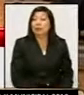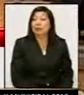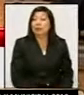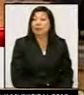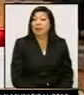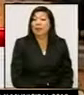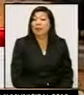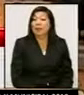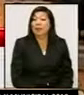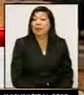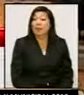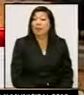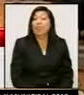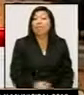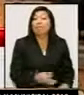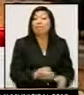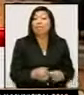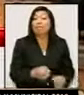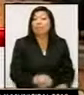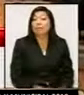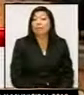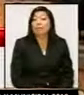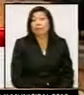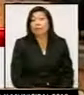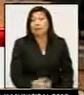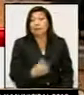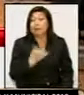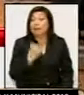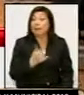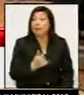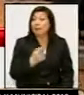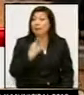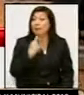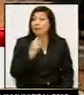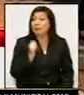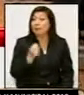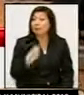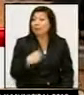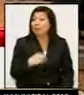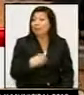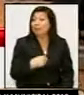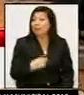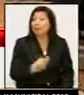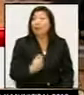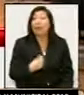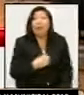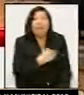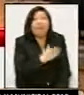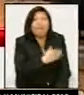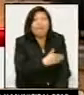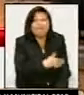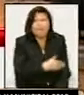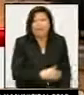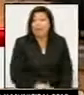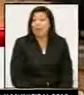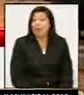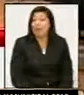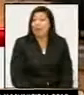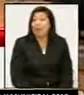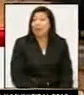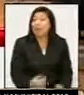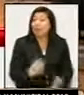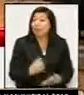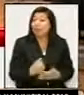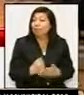una interpretación, diría equivocada, decía, nosotros hacemos el favor de